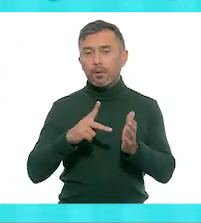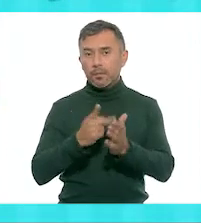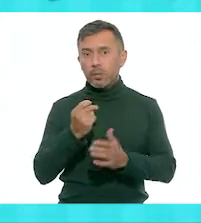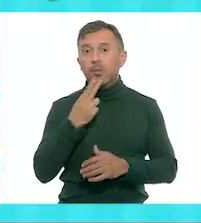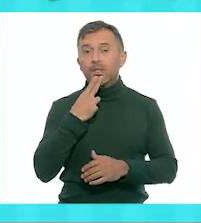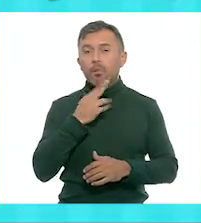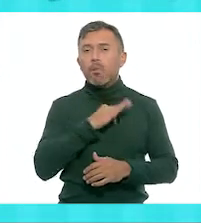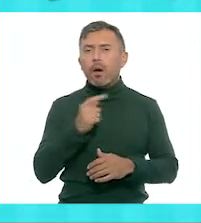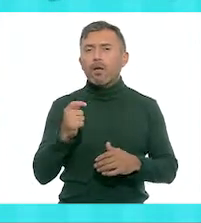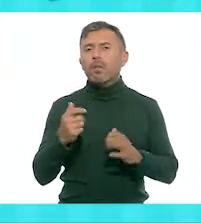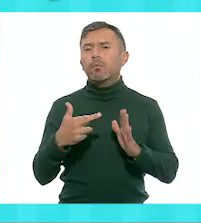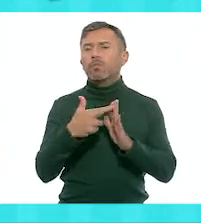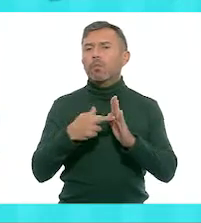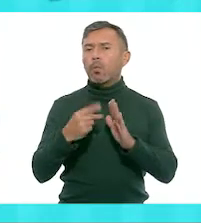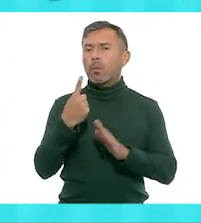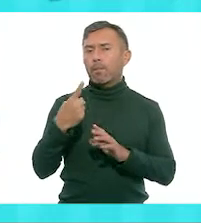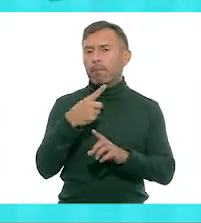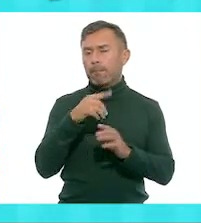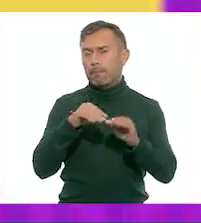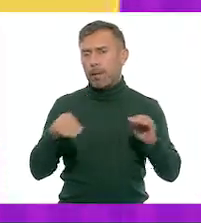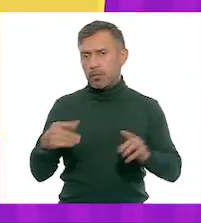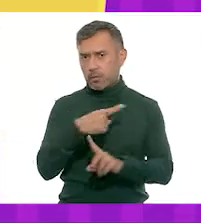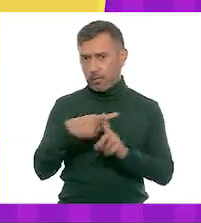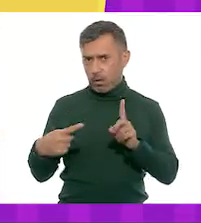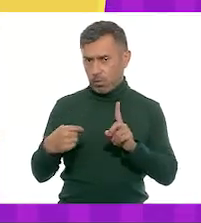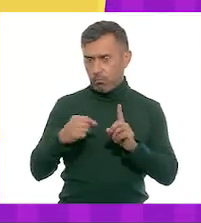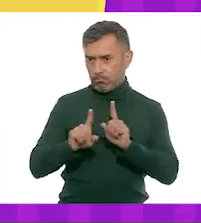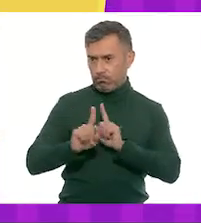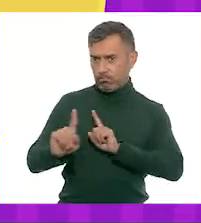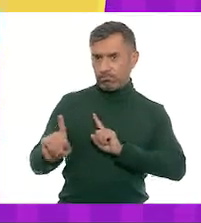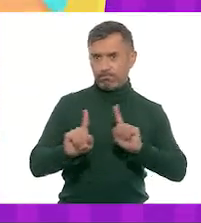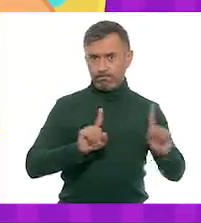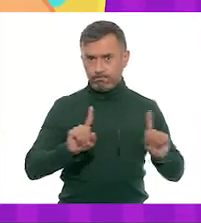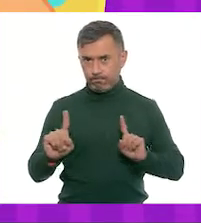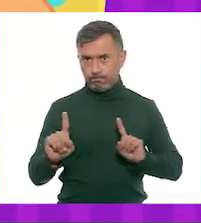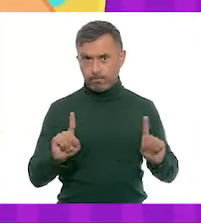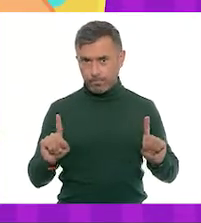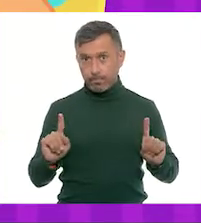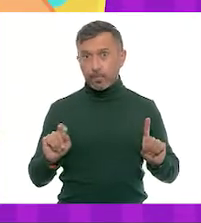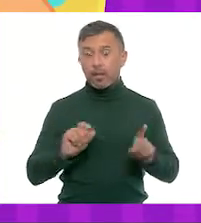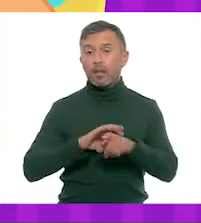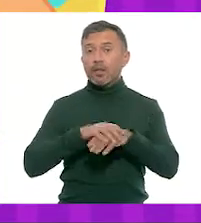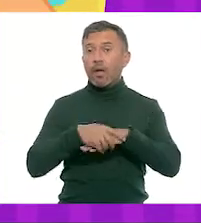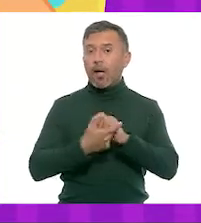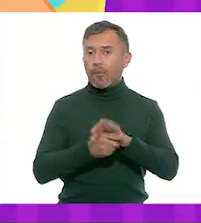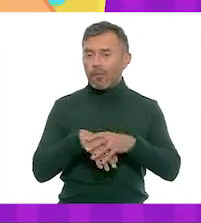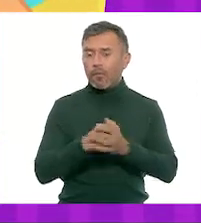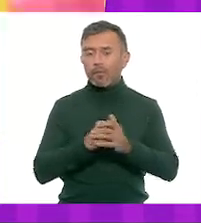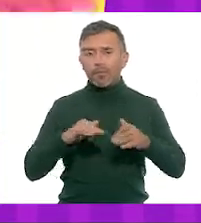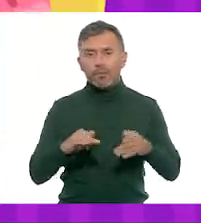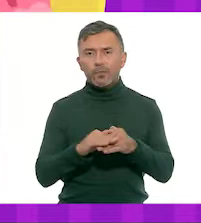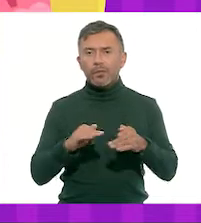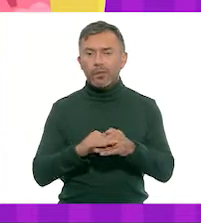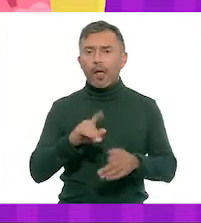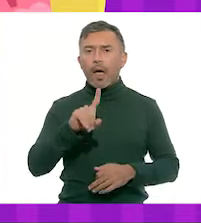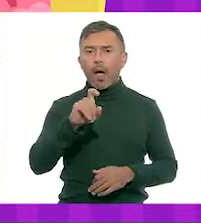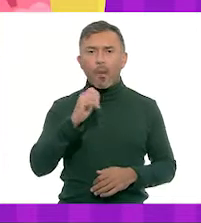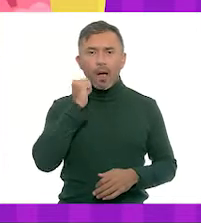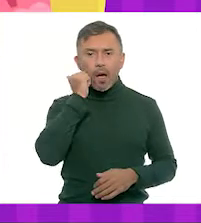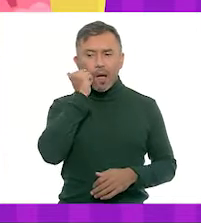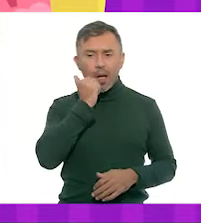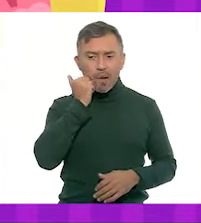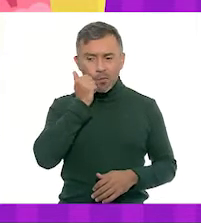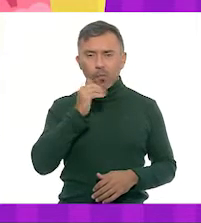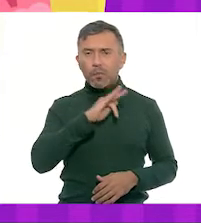una distancia mínima de 1.5 metros entre tú y los demás. Lávate las manos muy seguido con agua y jabón por lo menos